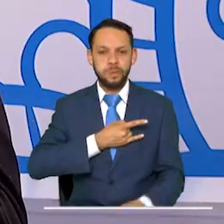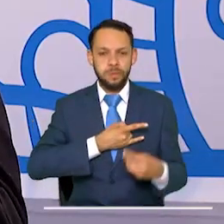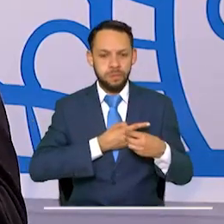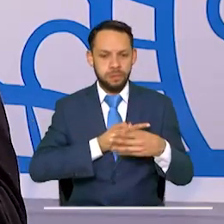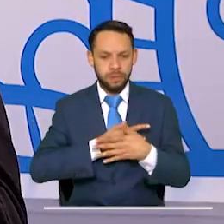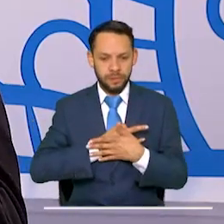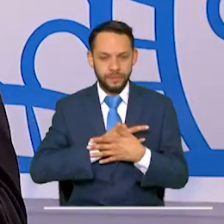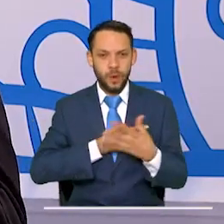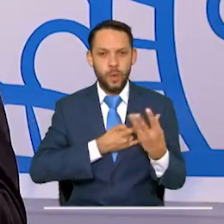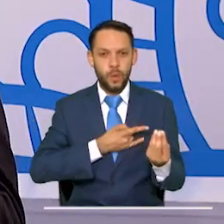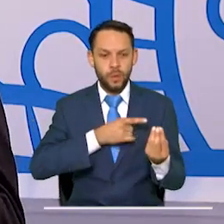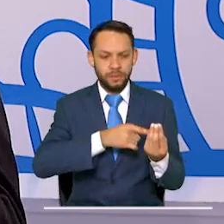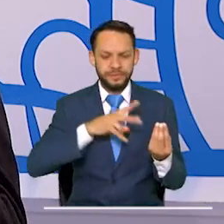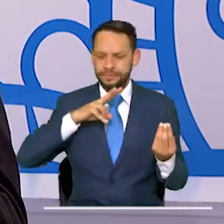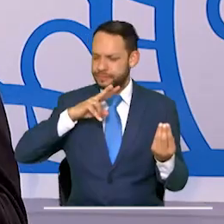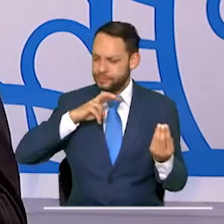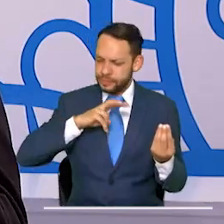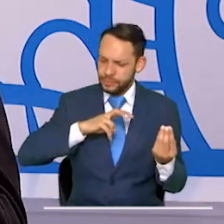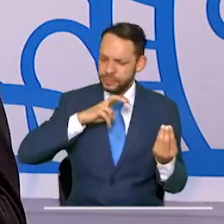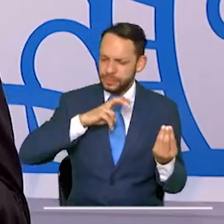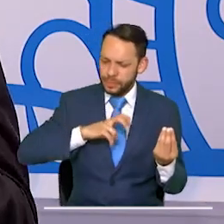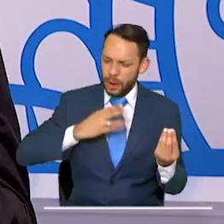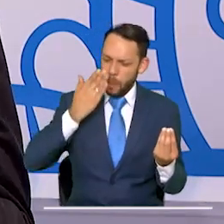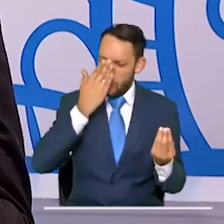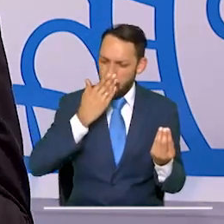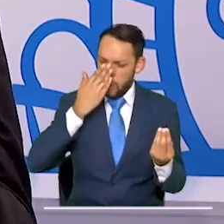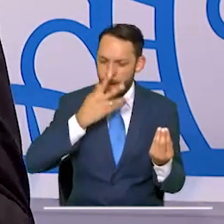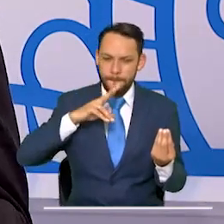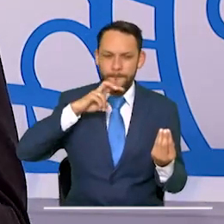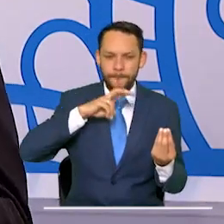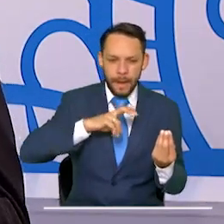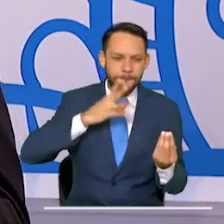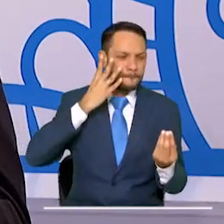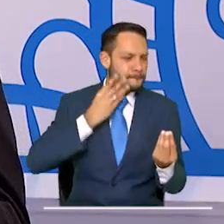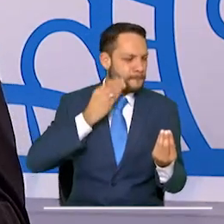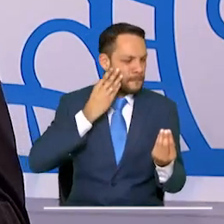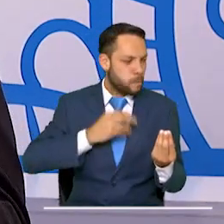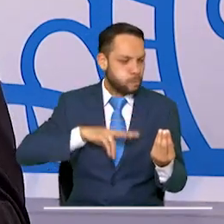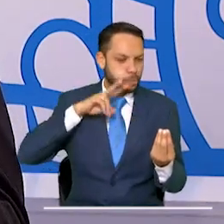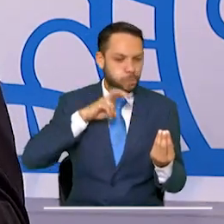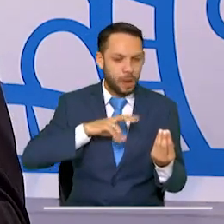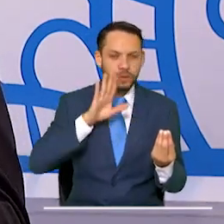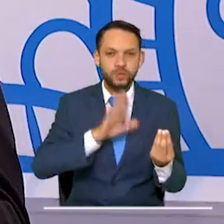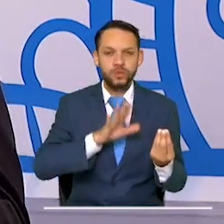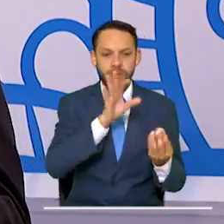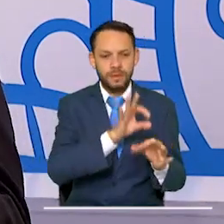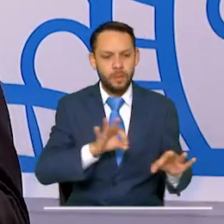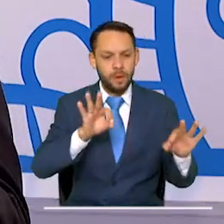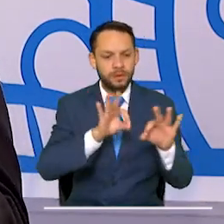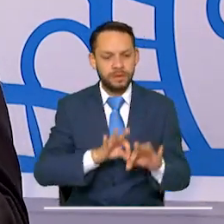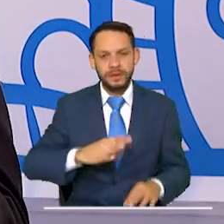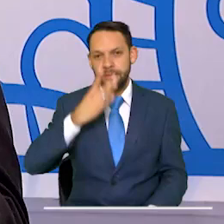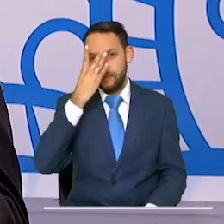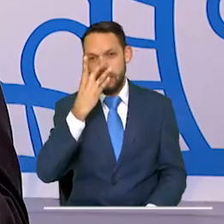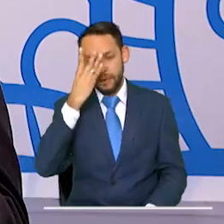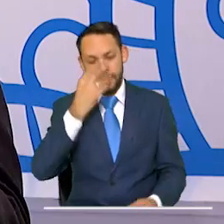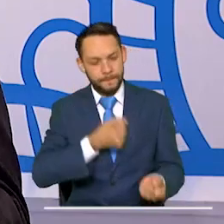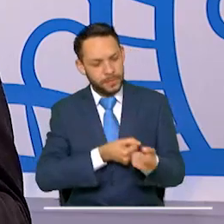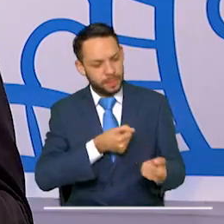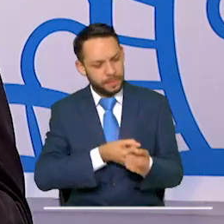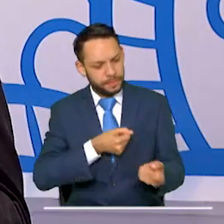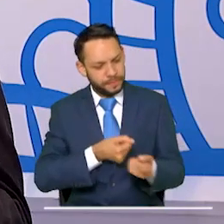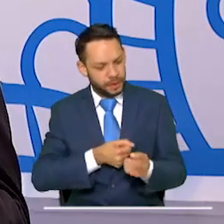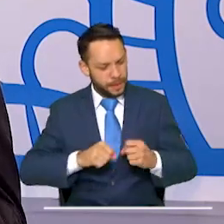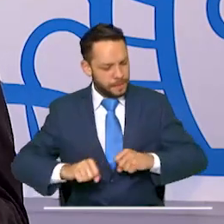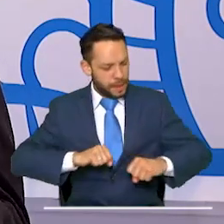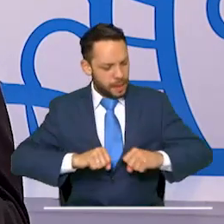venido realizando algunas investigaciones muy tímidas, pero creo que es importante porque pues esto en